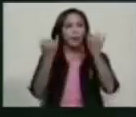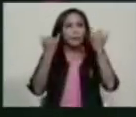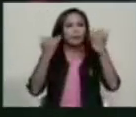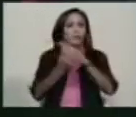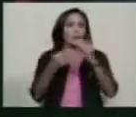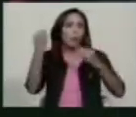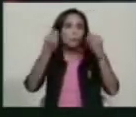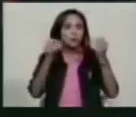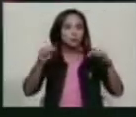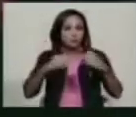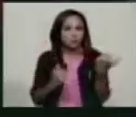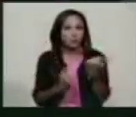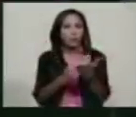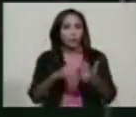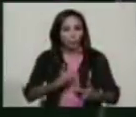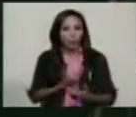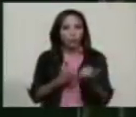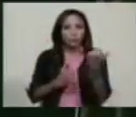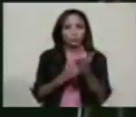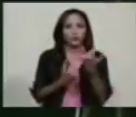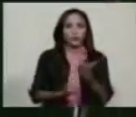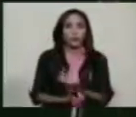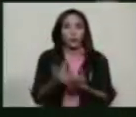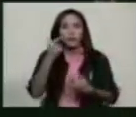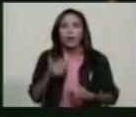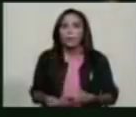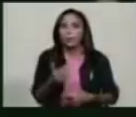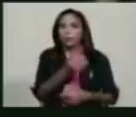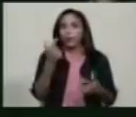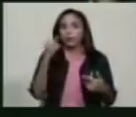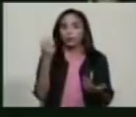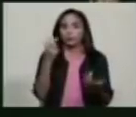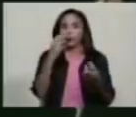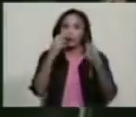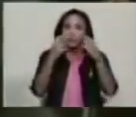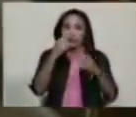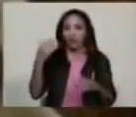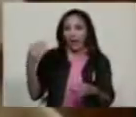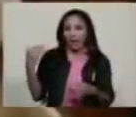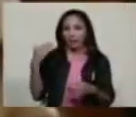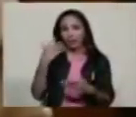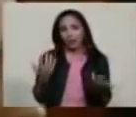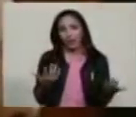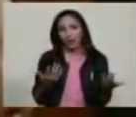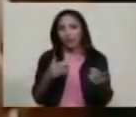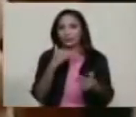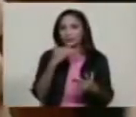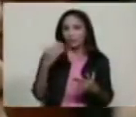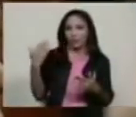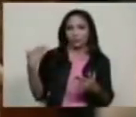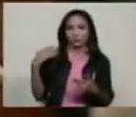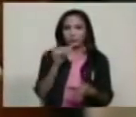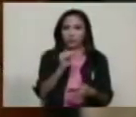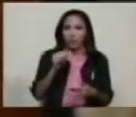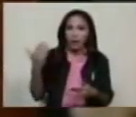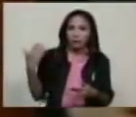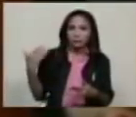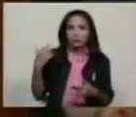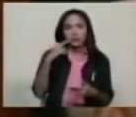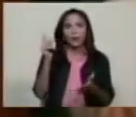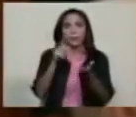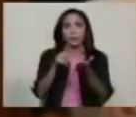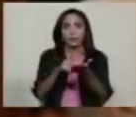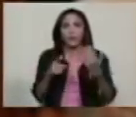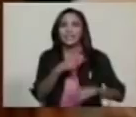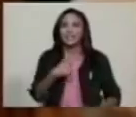productivo venezolano. Luego de esta importante y destacada visita que realizara hace pocos días el jefe de